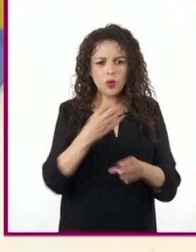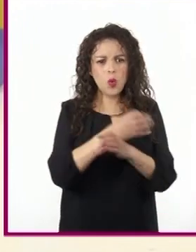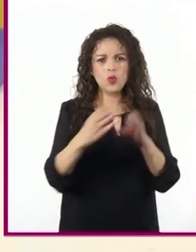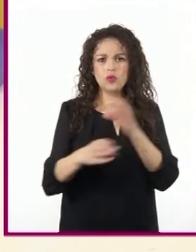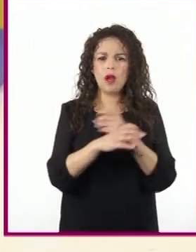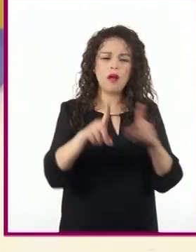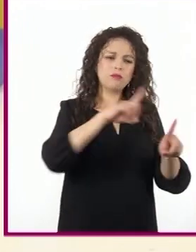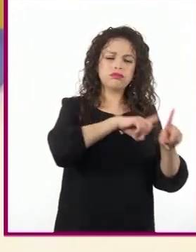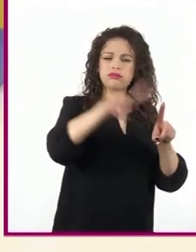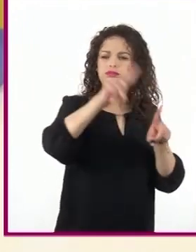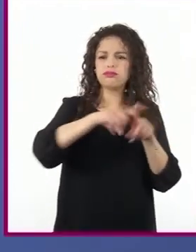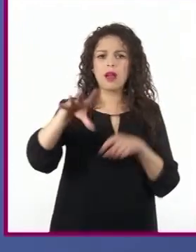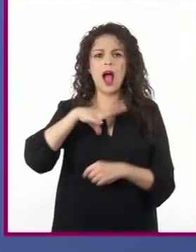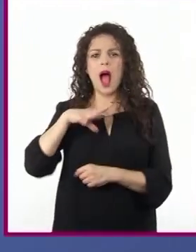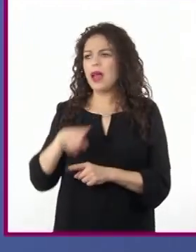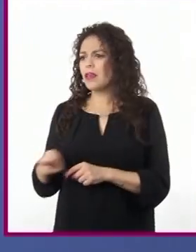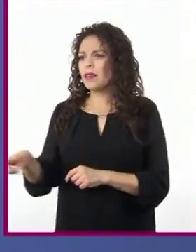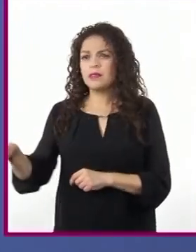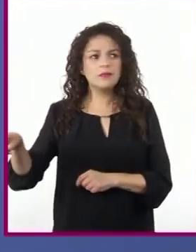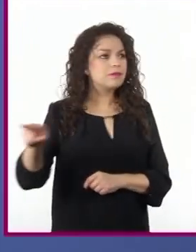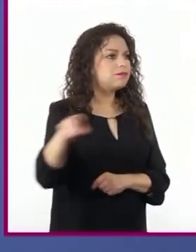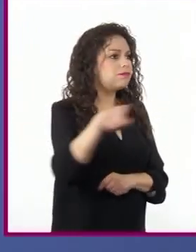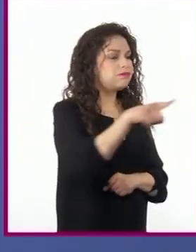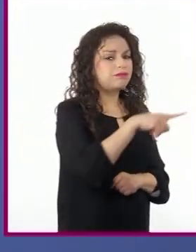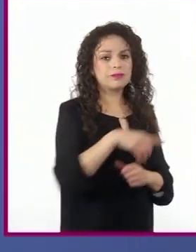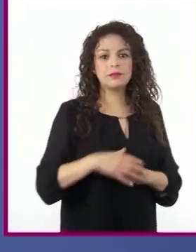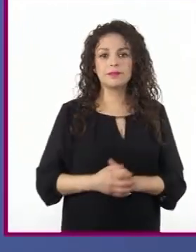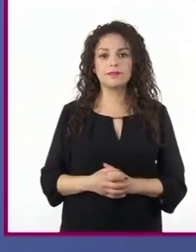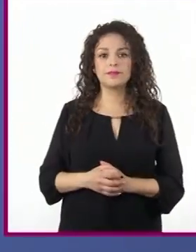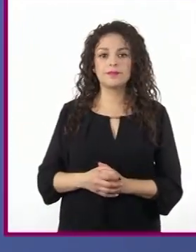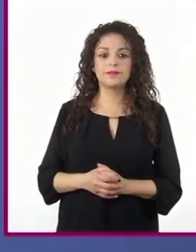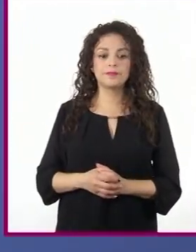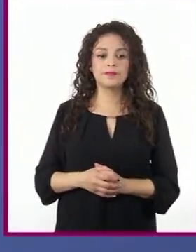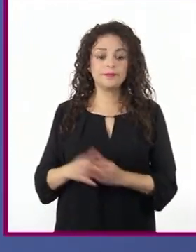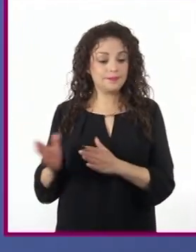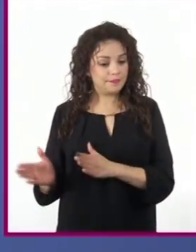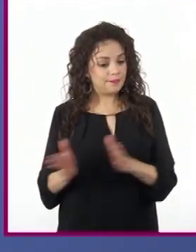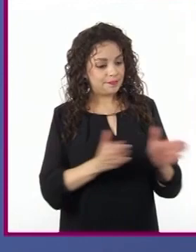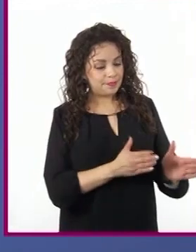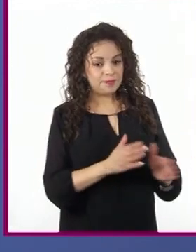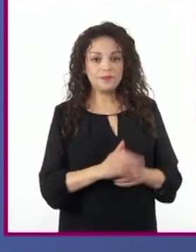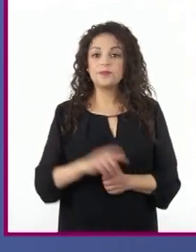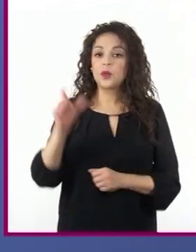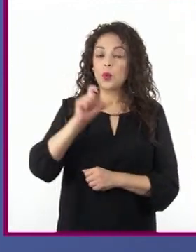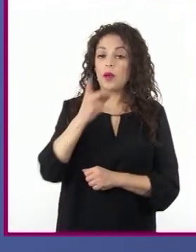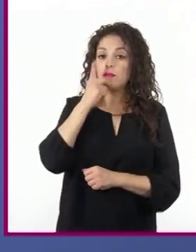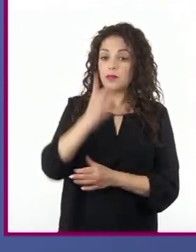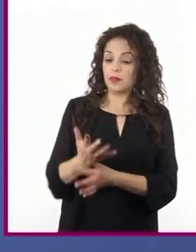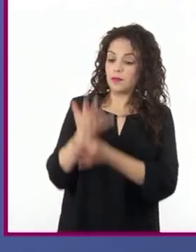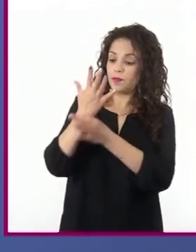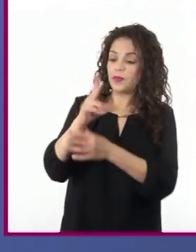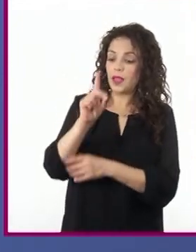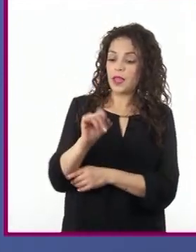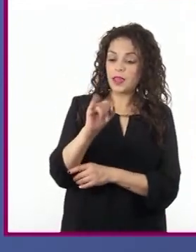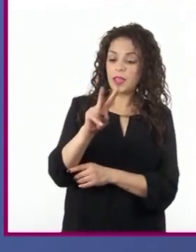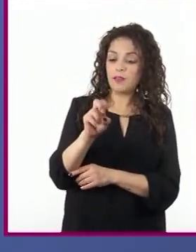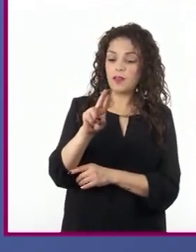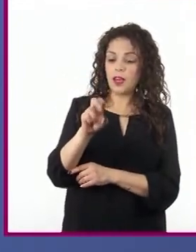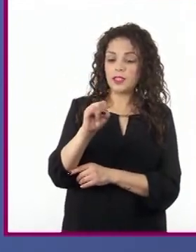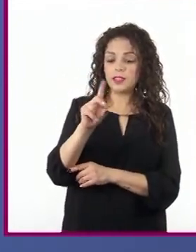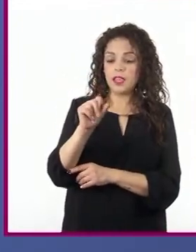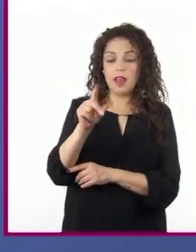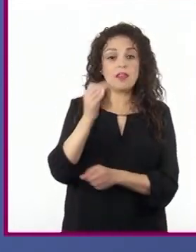que existen en nuestro entorno. Luego entonces, cuando hablamos de diversidad en esta sesión, nos